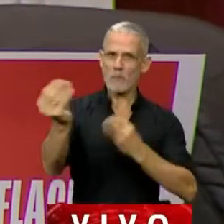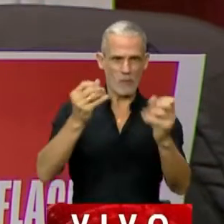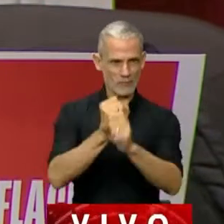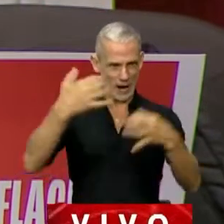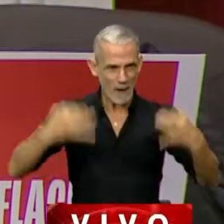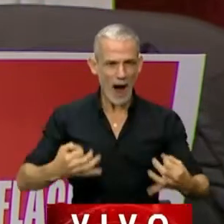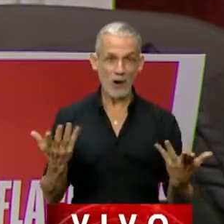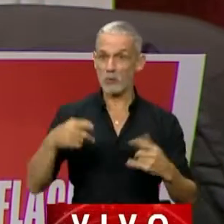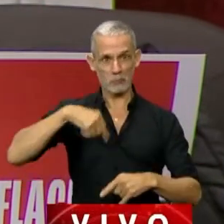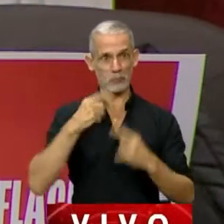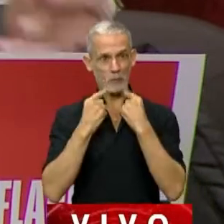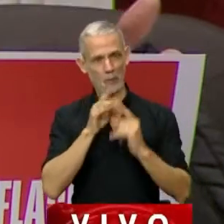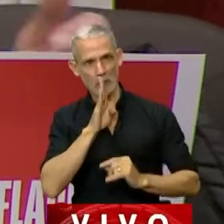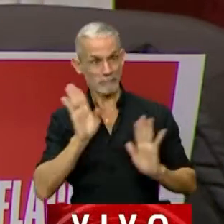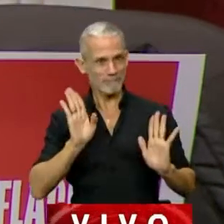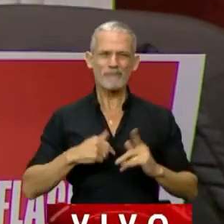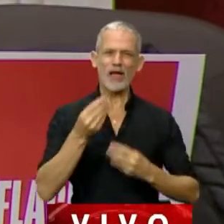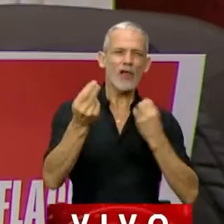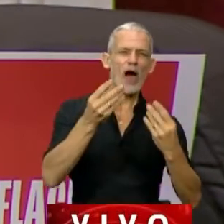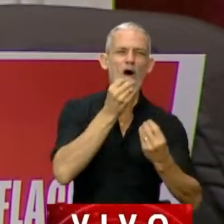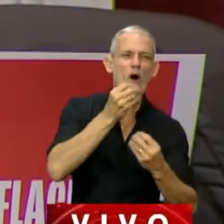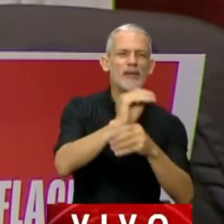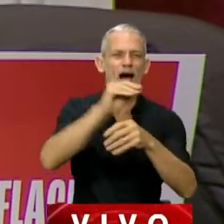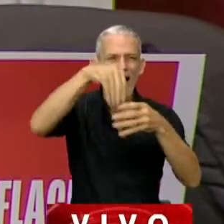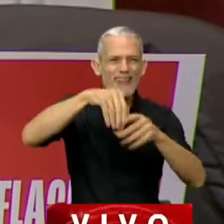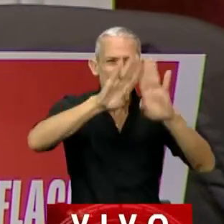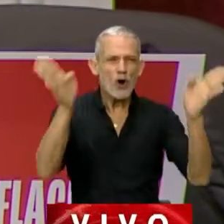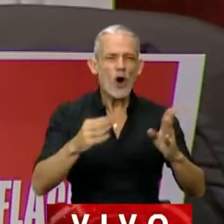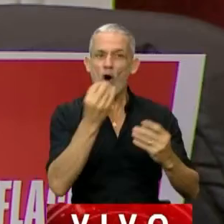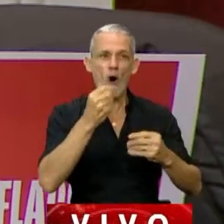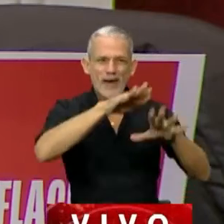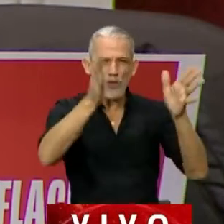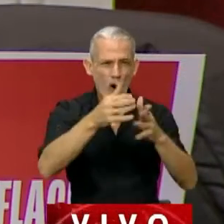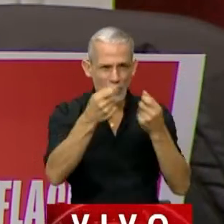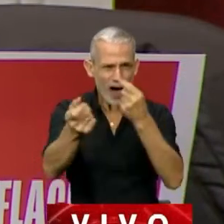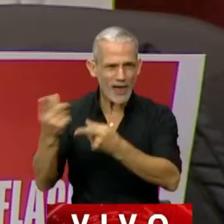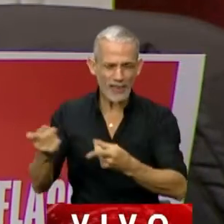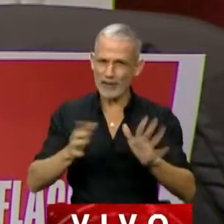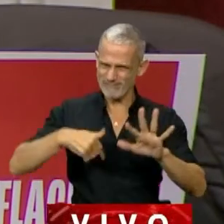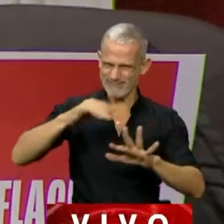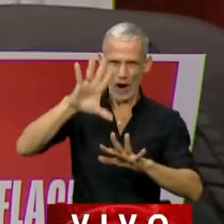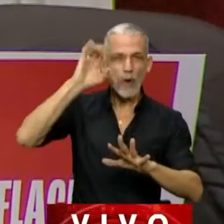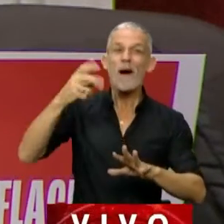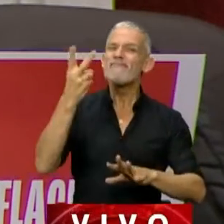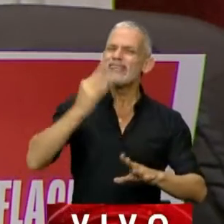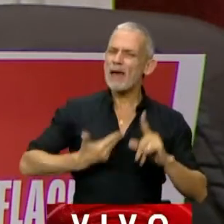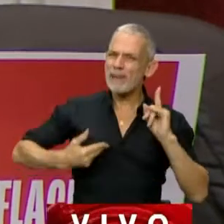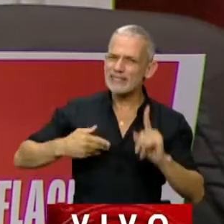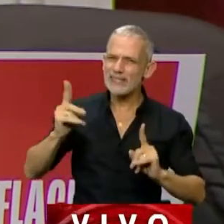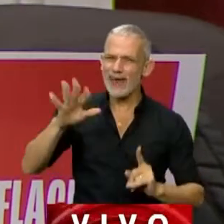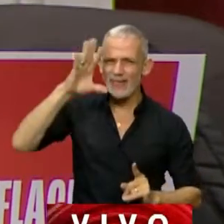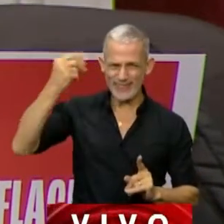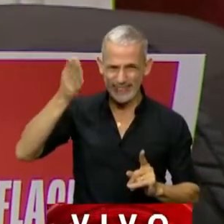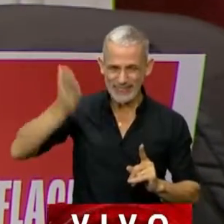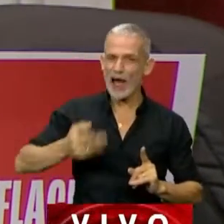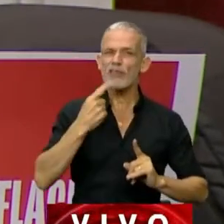trabajo genuino, garantizar la comida en los comedores, porque quiero recordar que cuando la vicepresidenta dice que